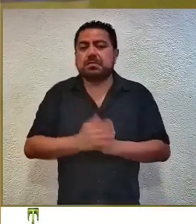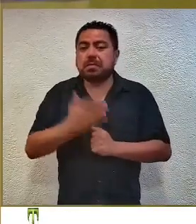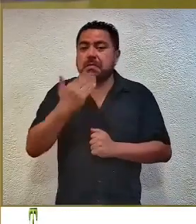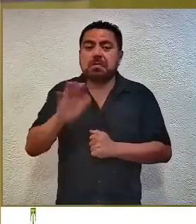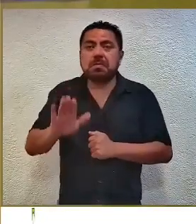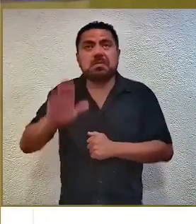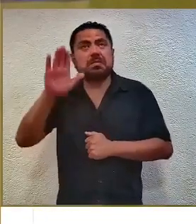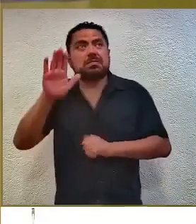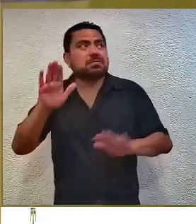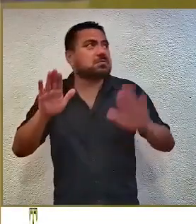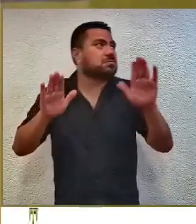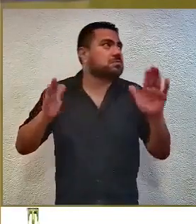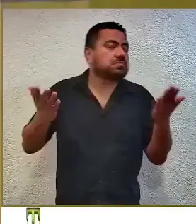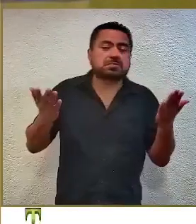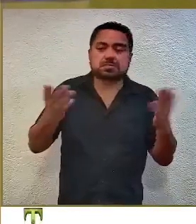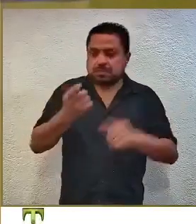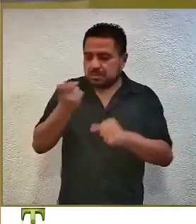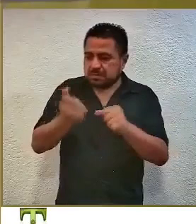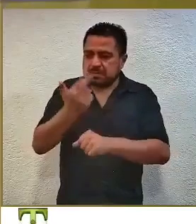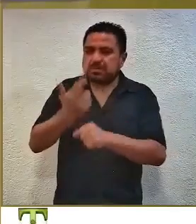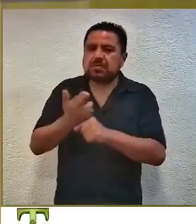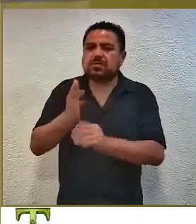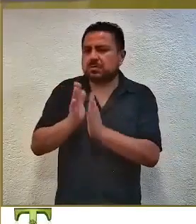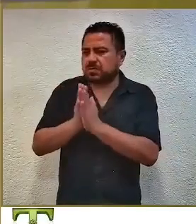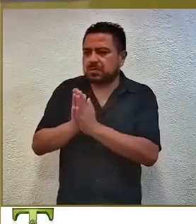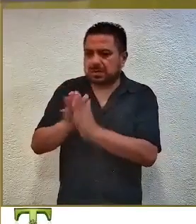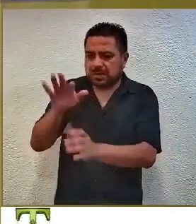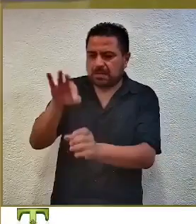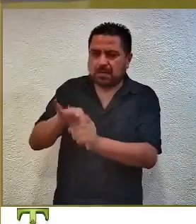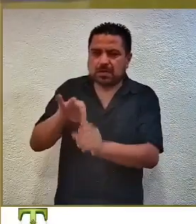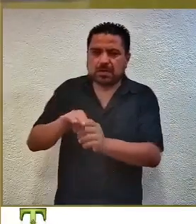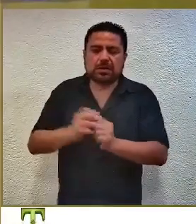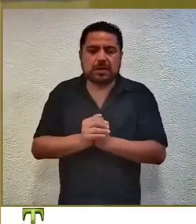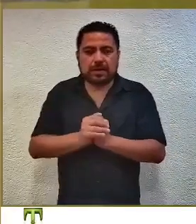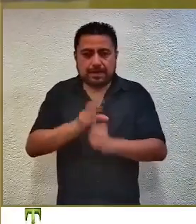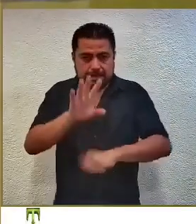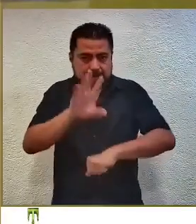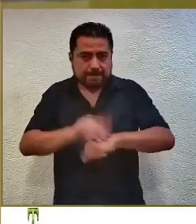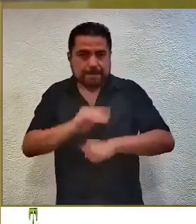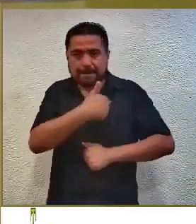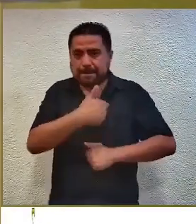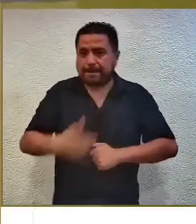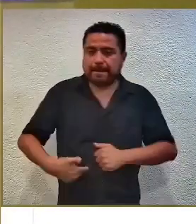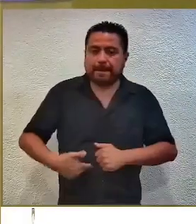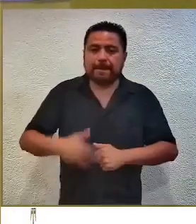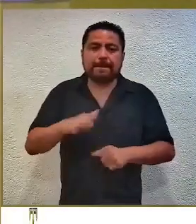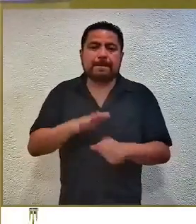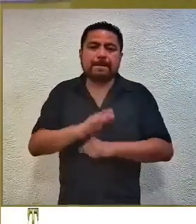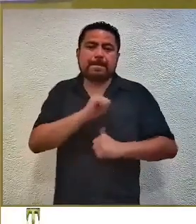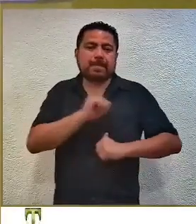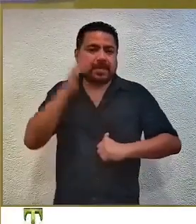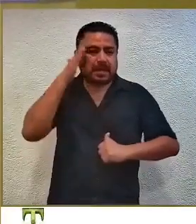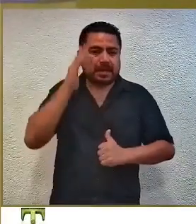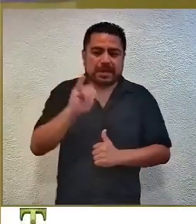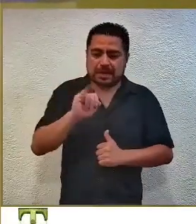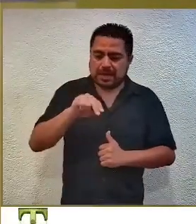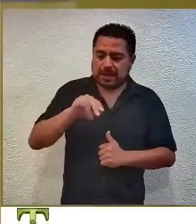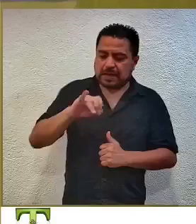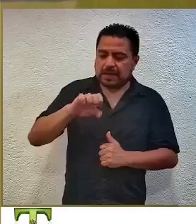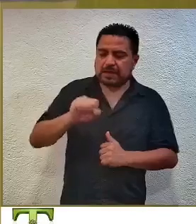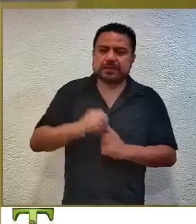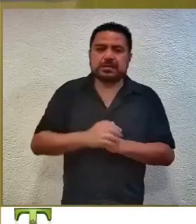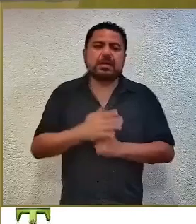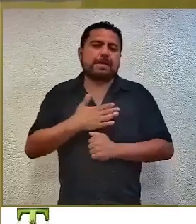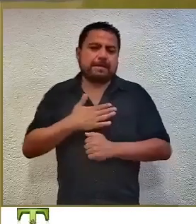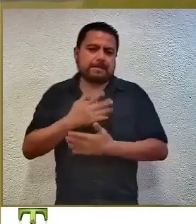habiendo comentarios al respecto, secretario, tome la votación, por favor. Con su autorización, magistrada presidenta, magistrado ponente José Inés Betancur Salgado. Es